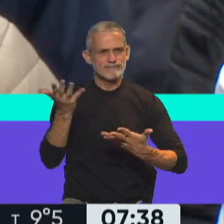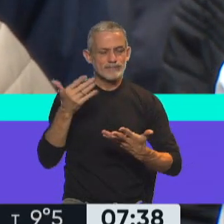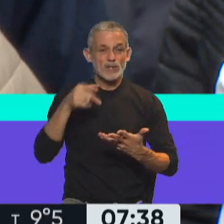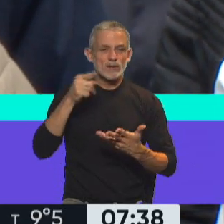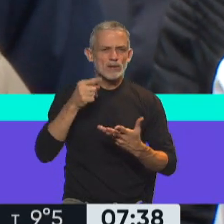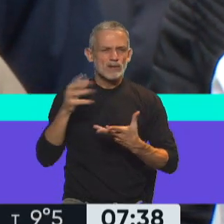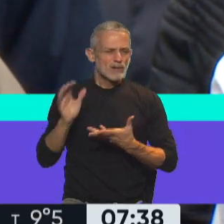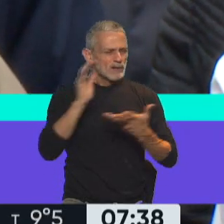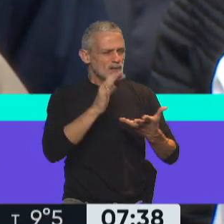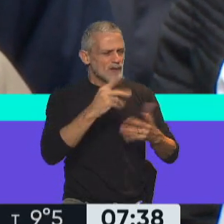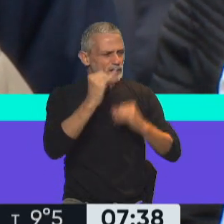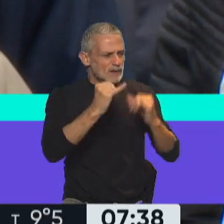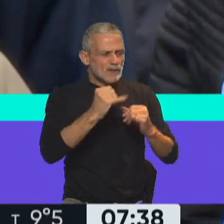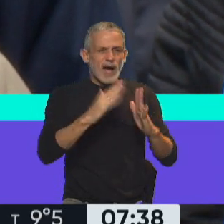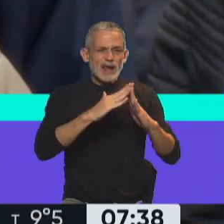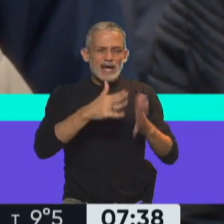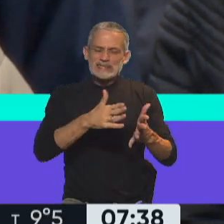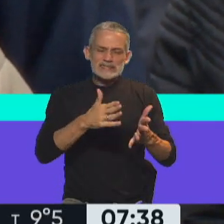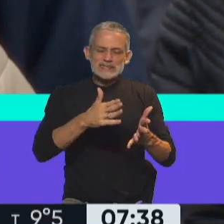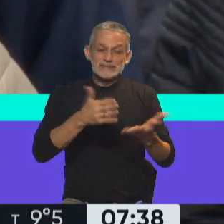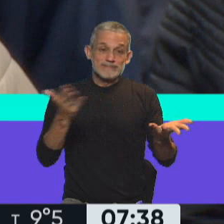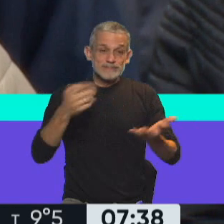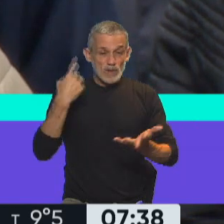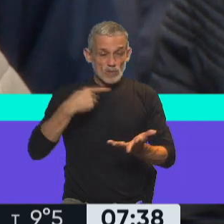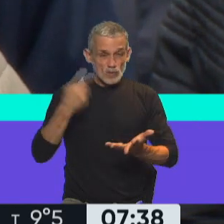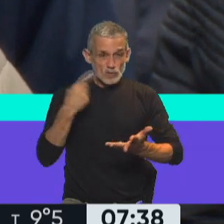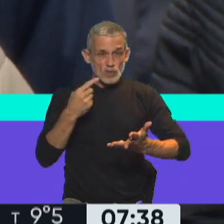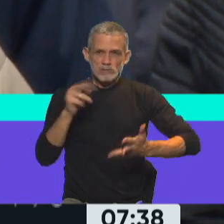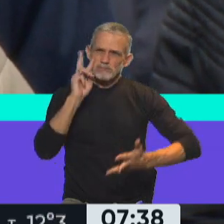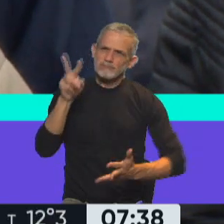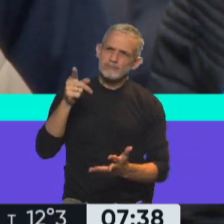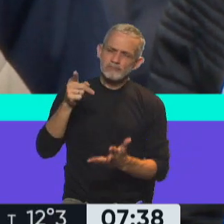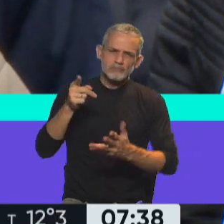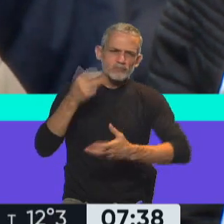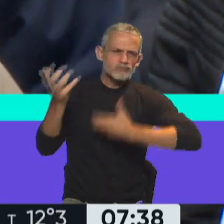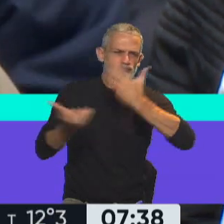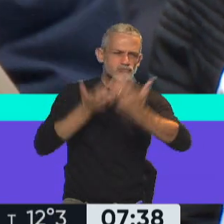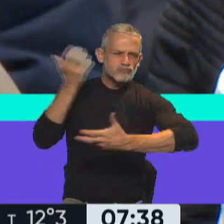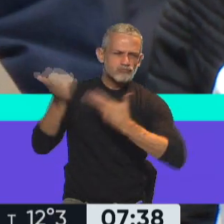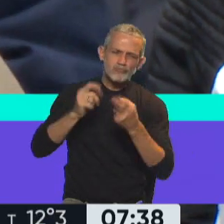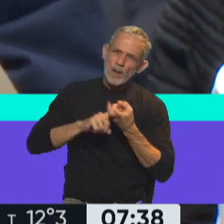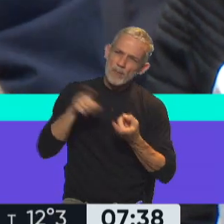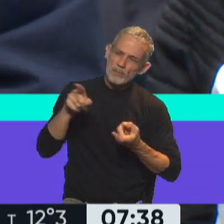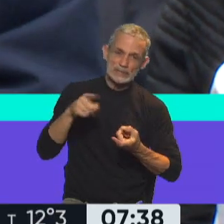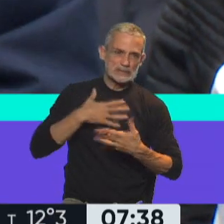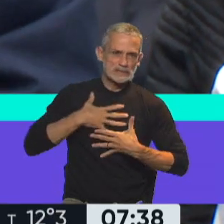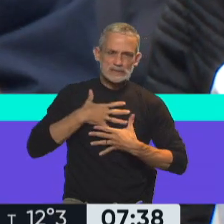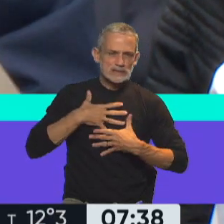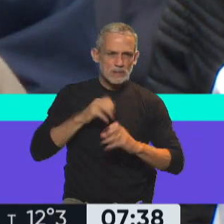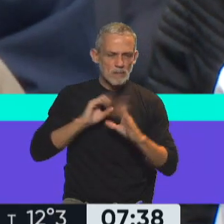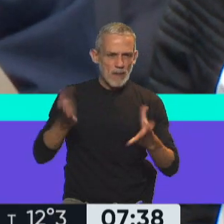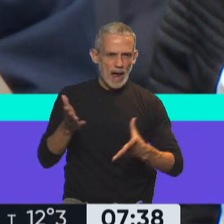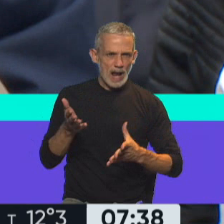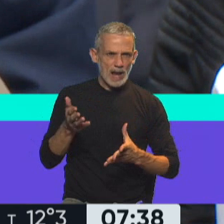este bajón a la casa, y cuando nosotros vimos la fábrica prenderse fuego con mi esposa nos sentimos muy mal,